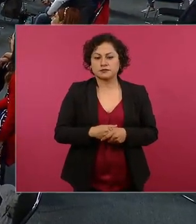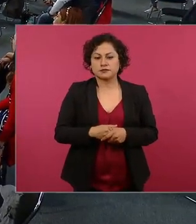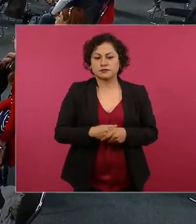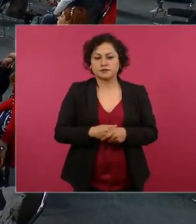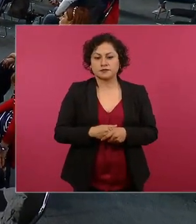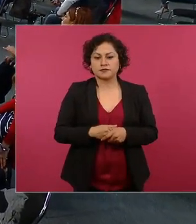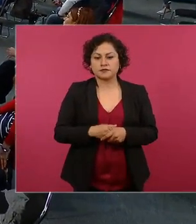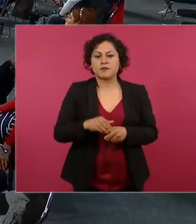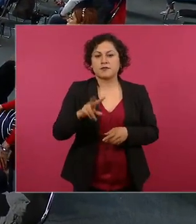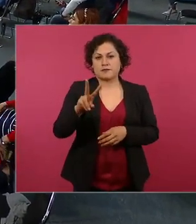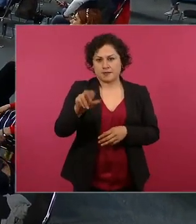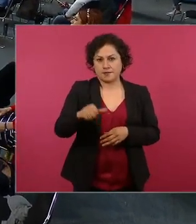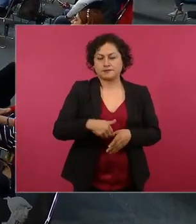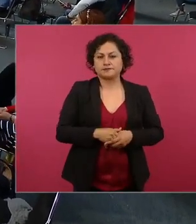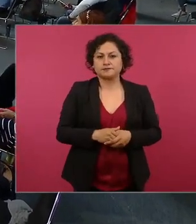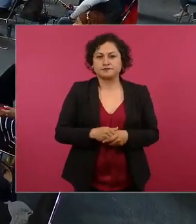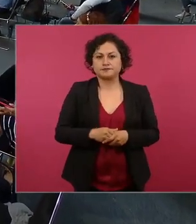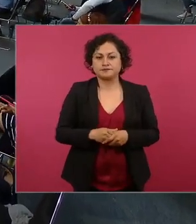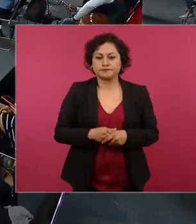Va.